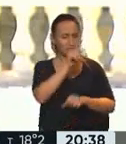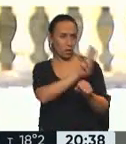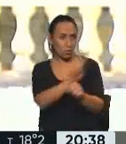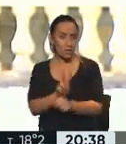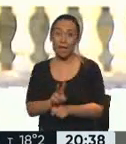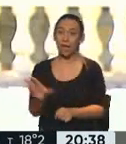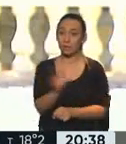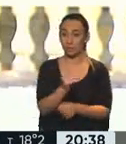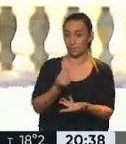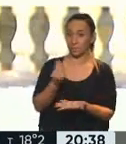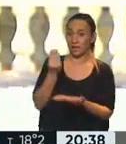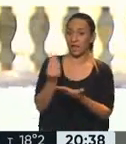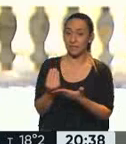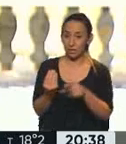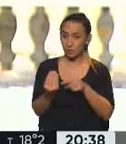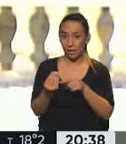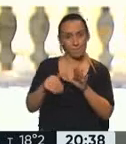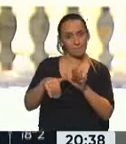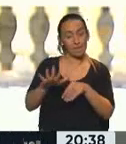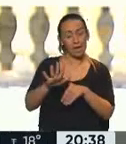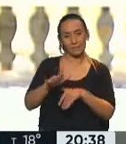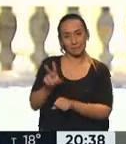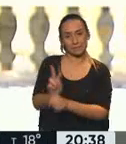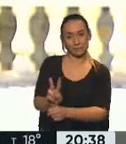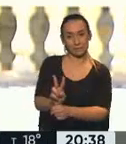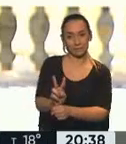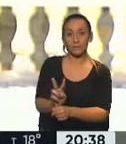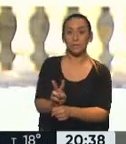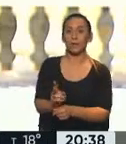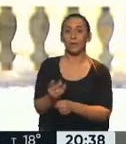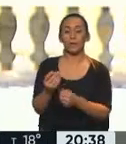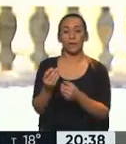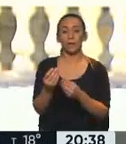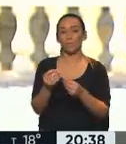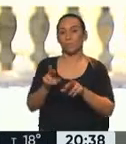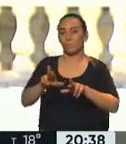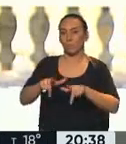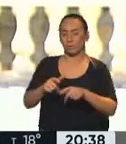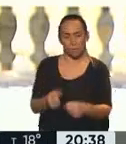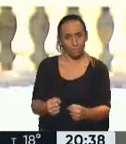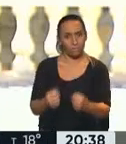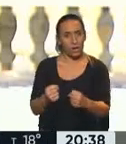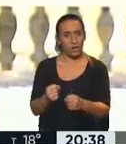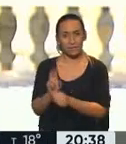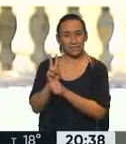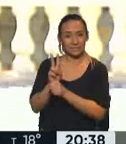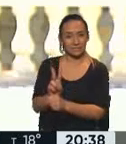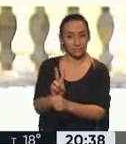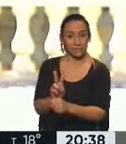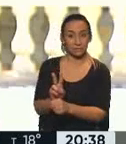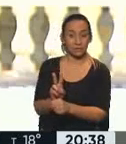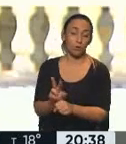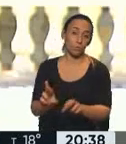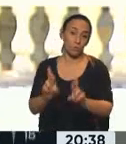candidato que usted menciona es una de las quizás de las personas más protegidas que tiene el país, con un esquema supremamente robusto. Afortunadamente